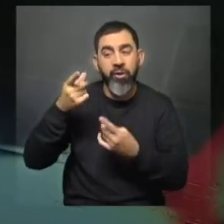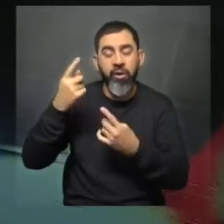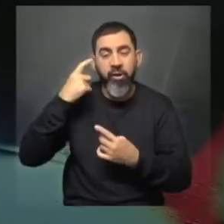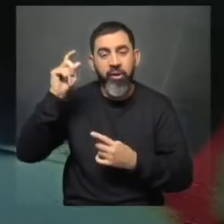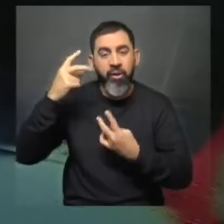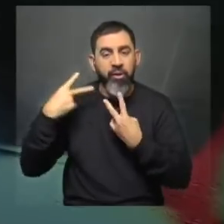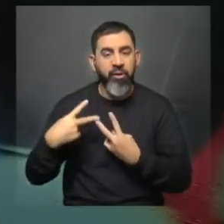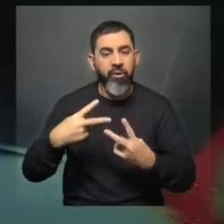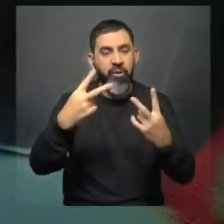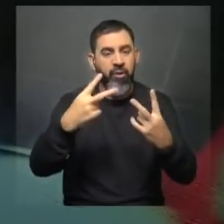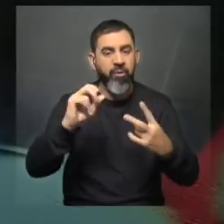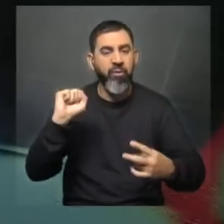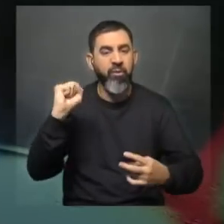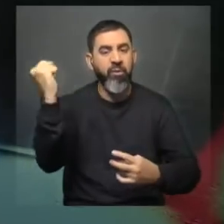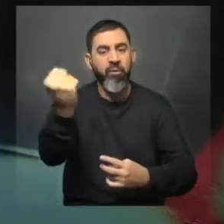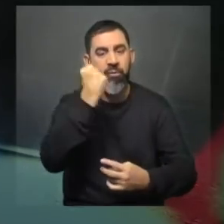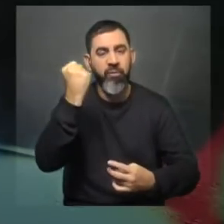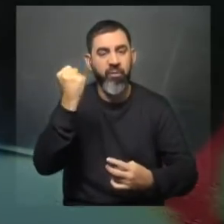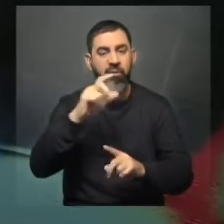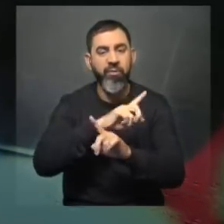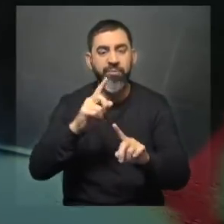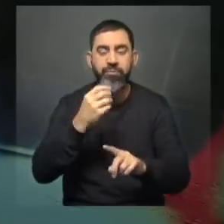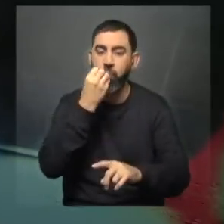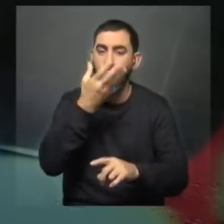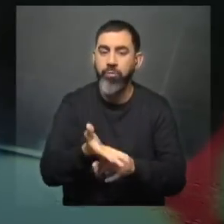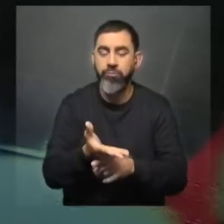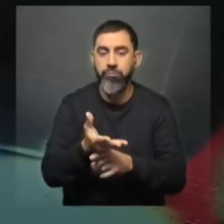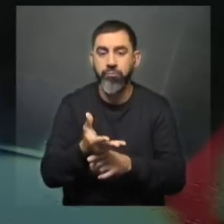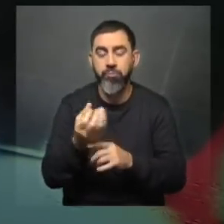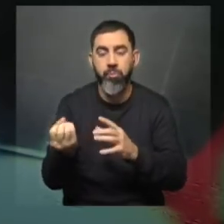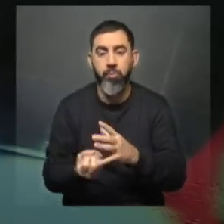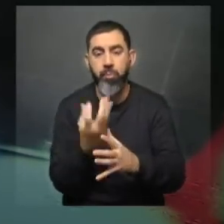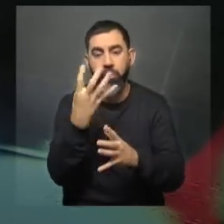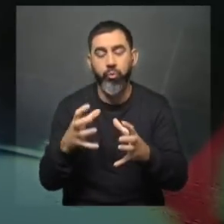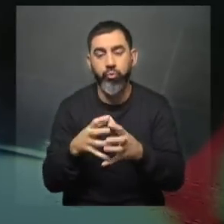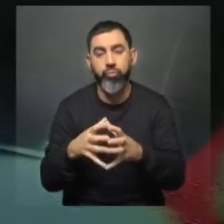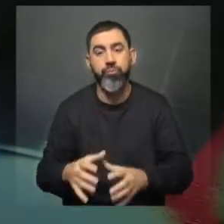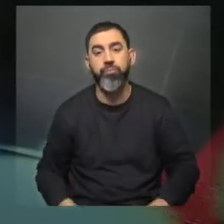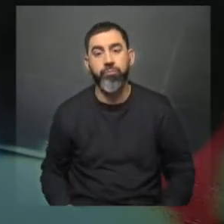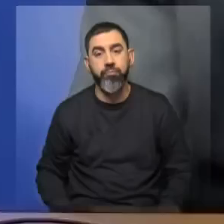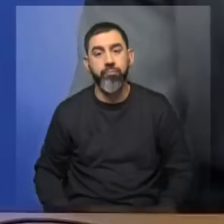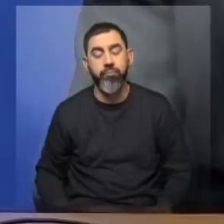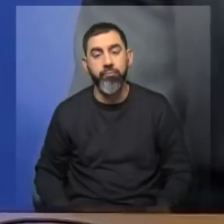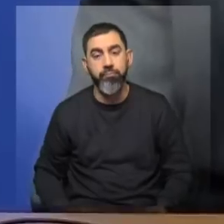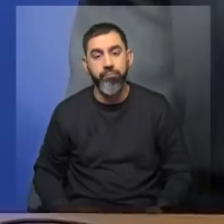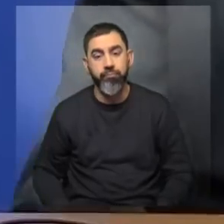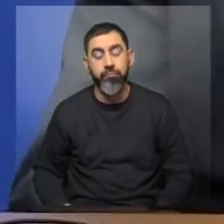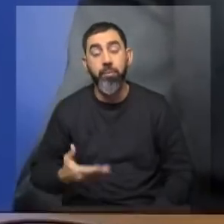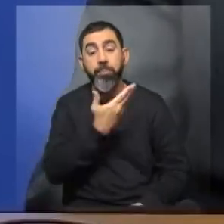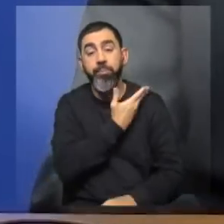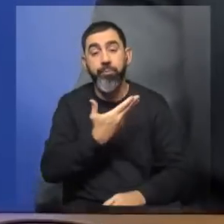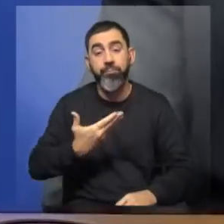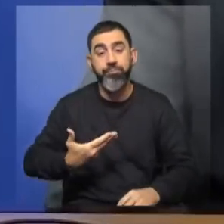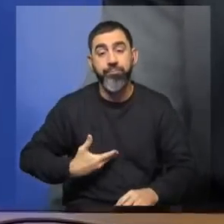bueno es considerada de prioridad para el gobierno no es vista con buenos ojos desde el bloque regional el presidente